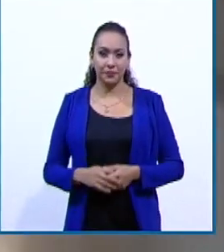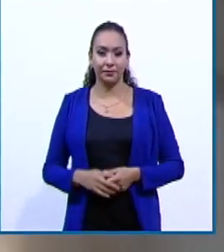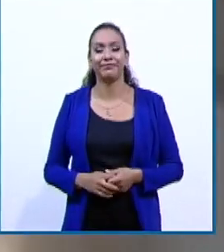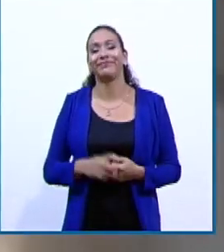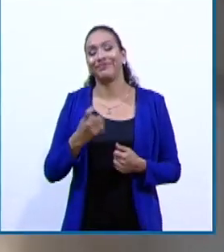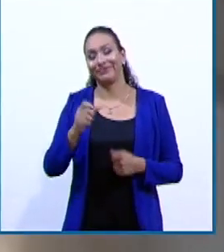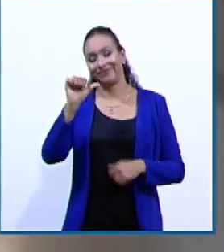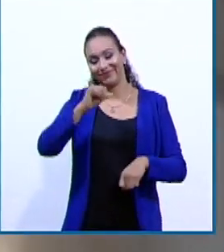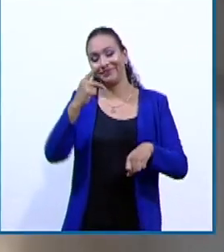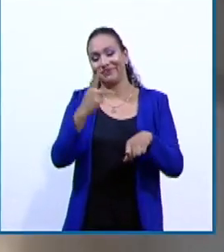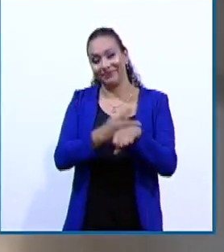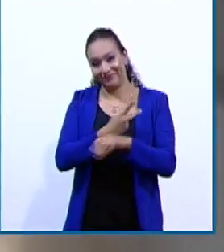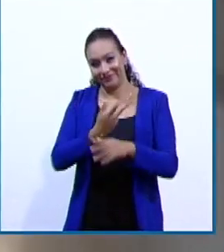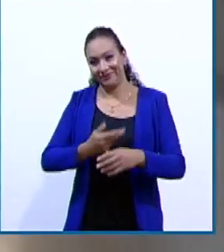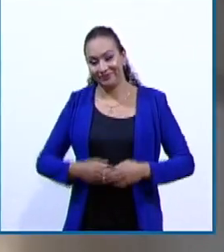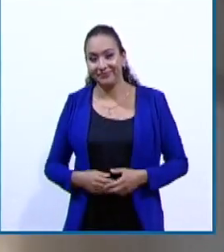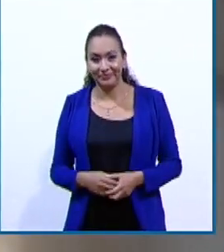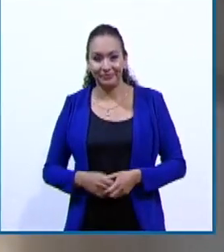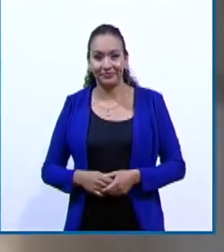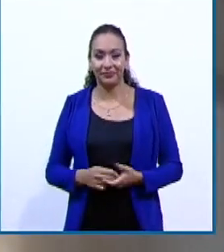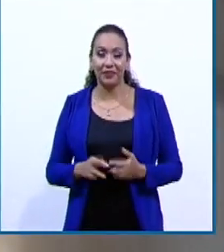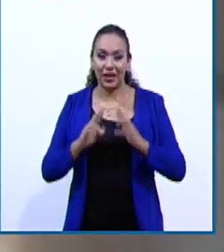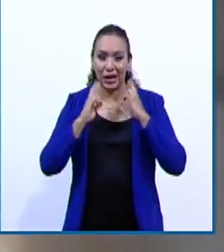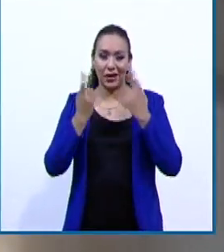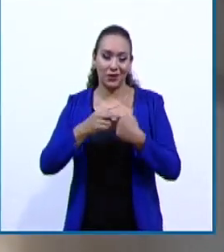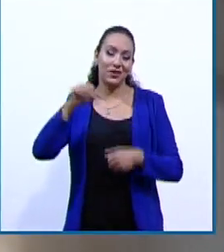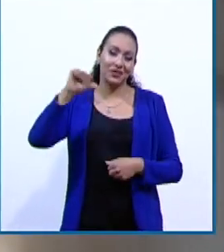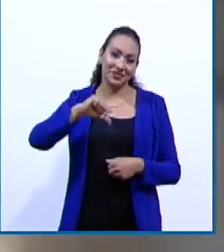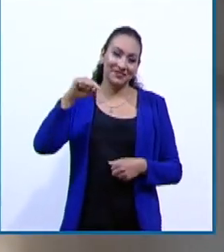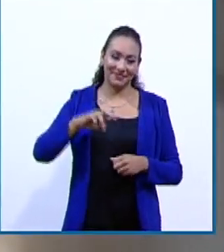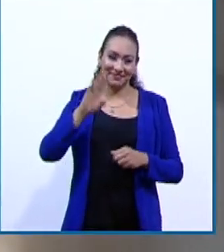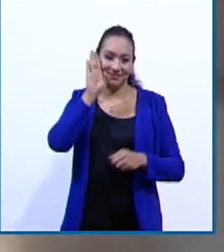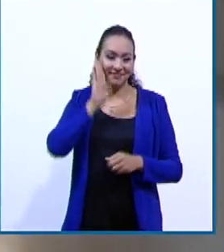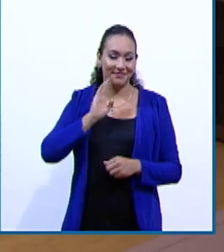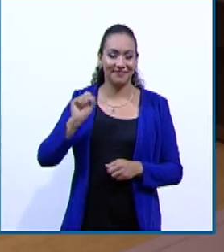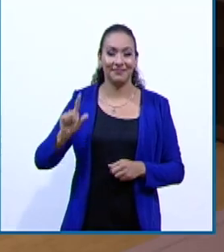Es lo que sucedió en esta sesión pública del Pleno de la Suprema Corte.